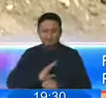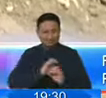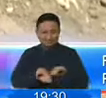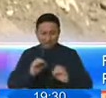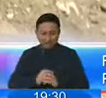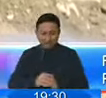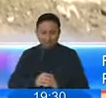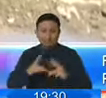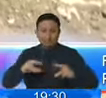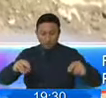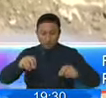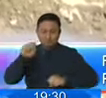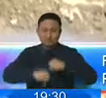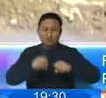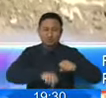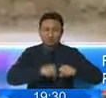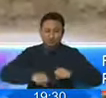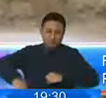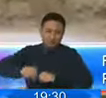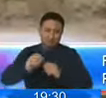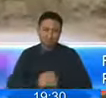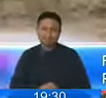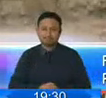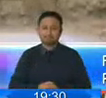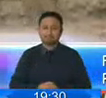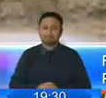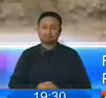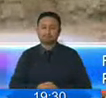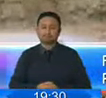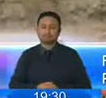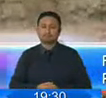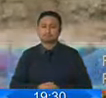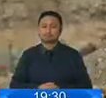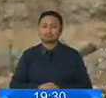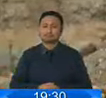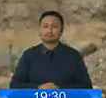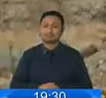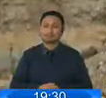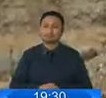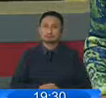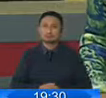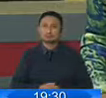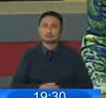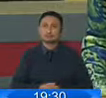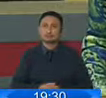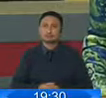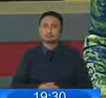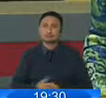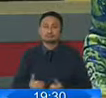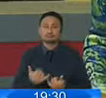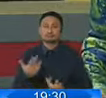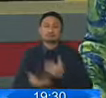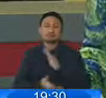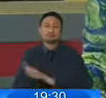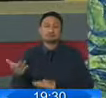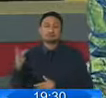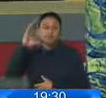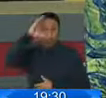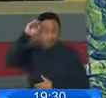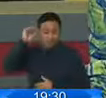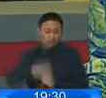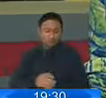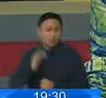áreas naturales donde interviene. Desde la provincia de Napo, informó Carmita Argotti. Ahora nos vamos hasta Riobamba.